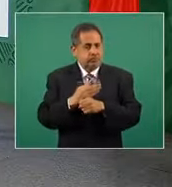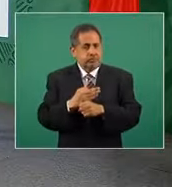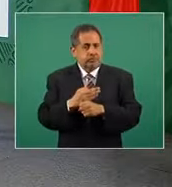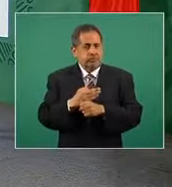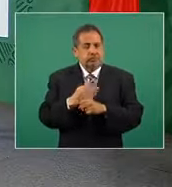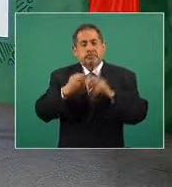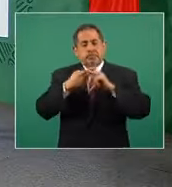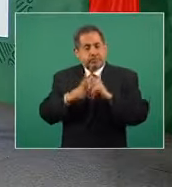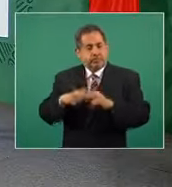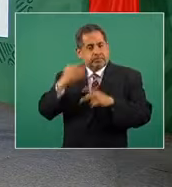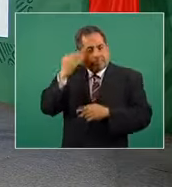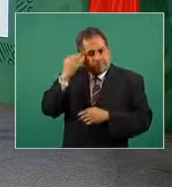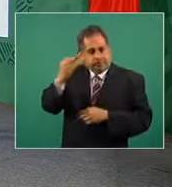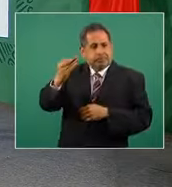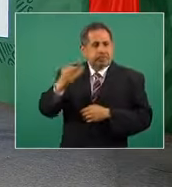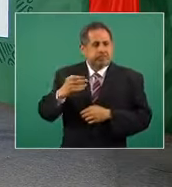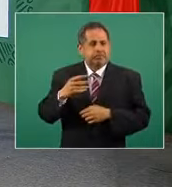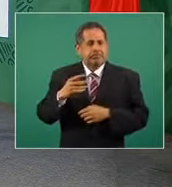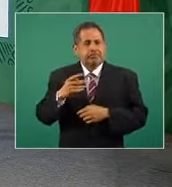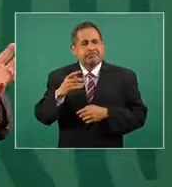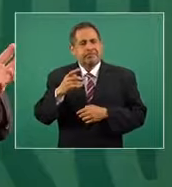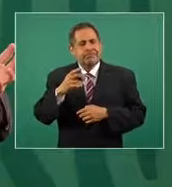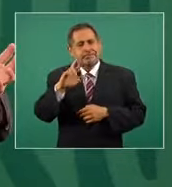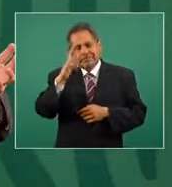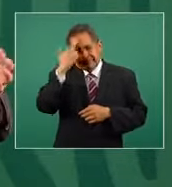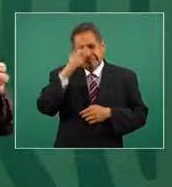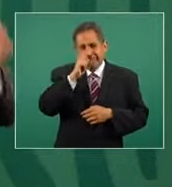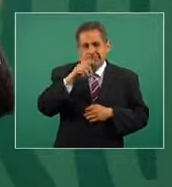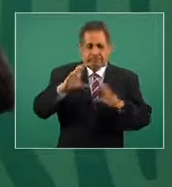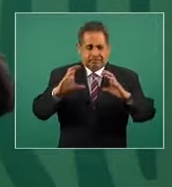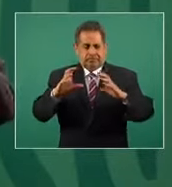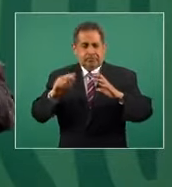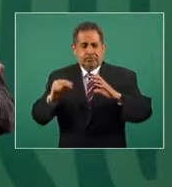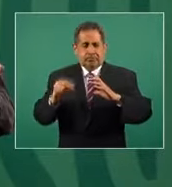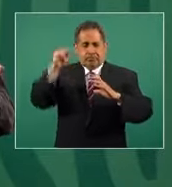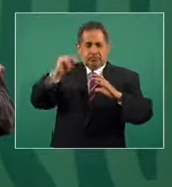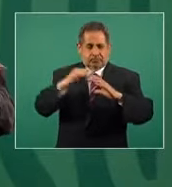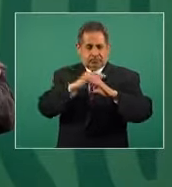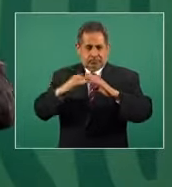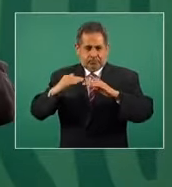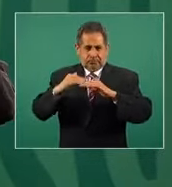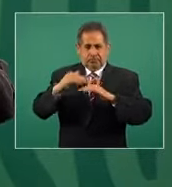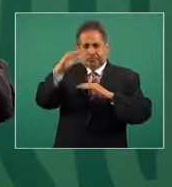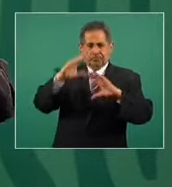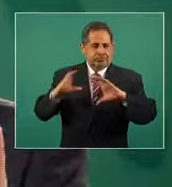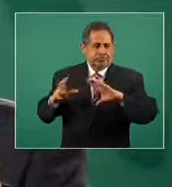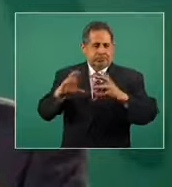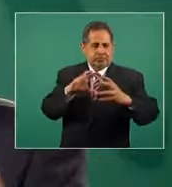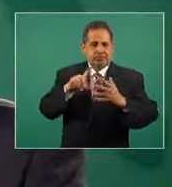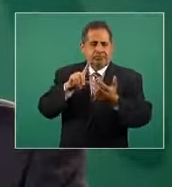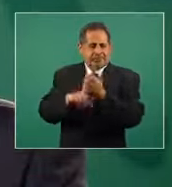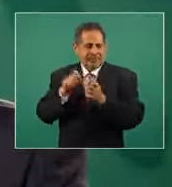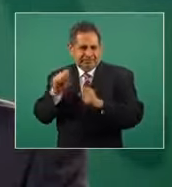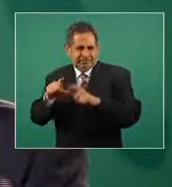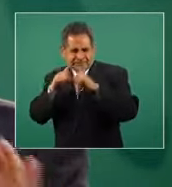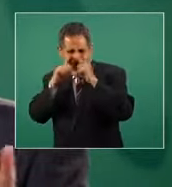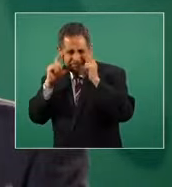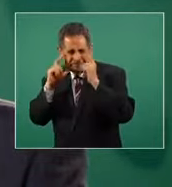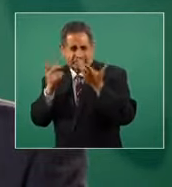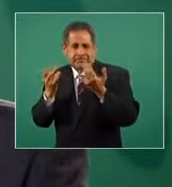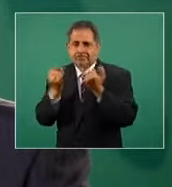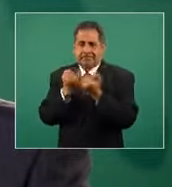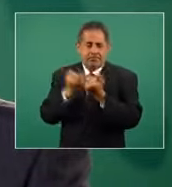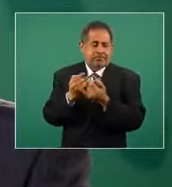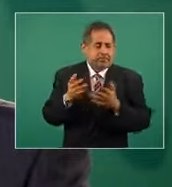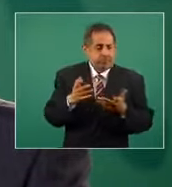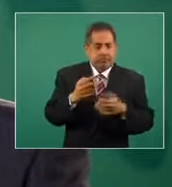de la temporada de virus respiratorios del hemisferio norte. Que quede perfectamente claro, esto no implica garantía alguna de que